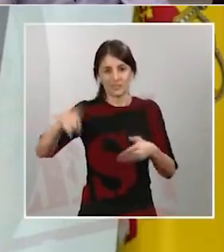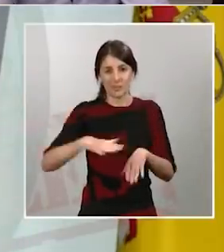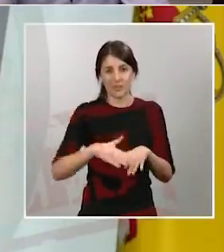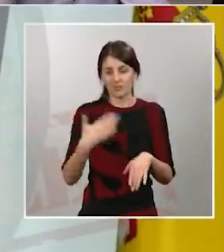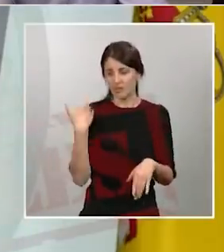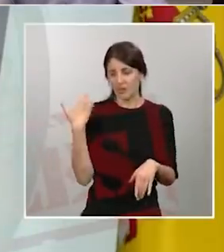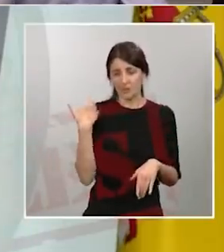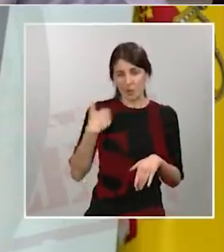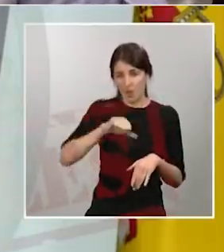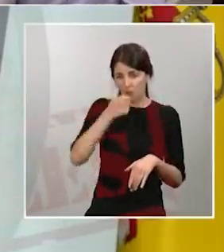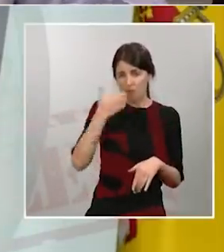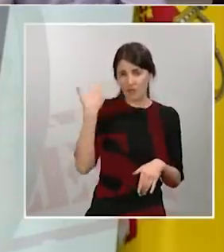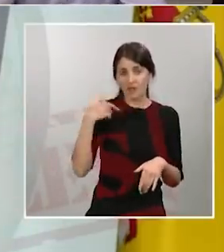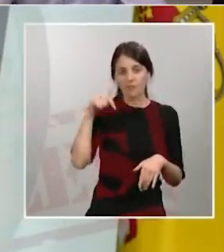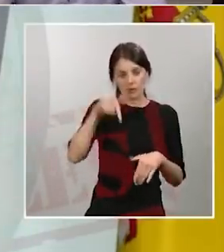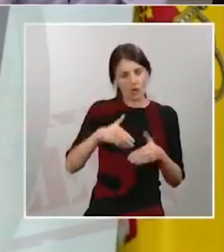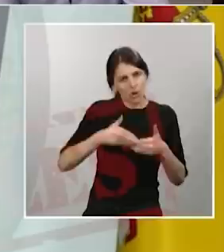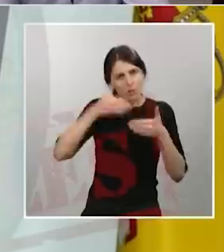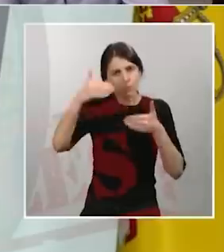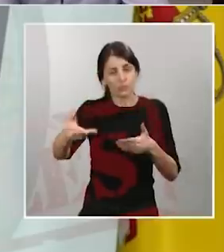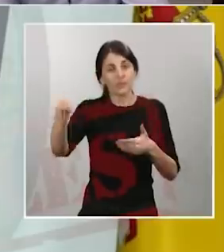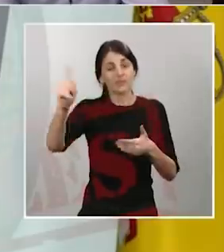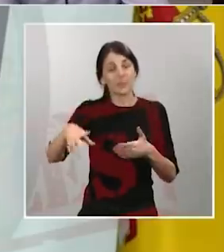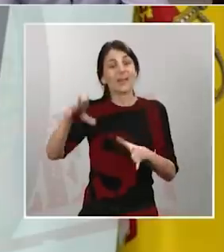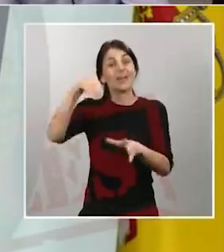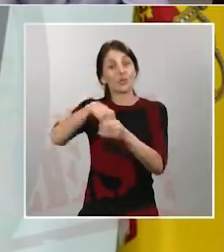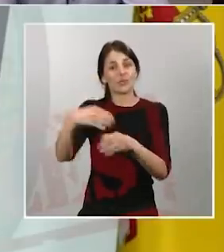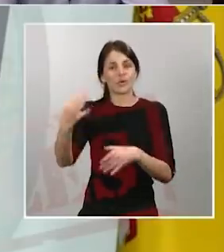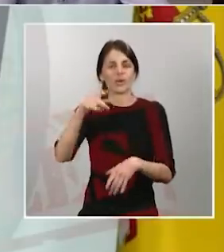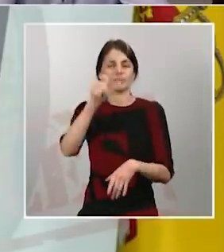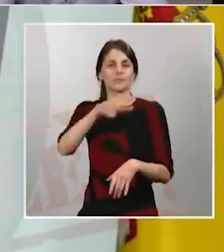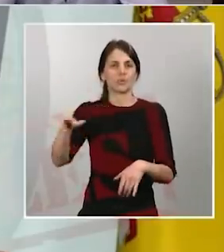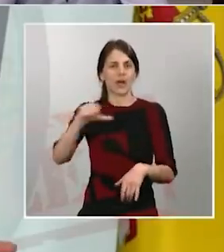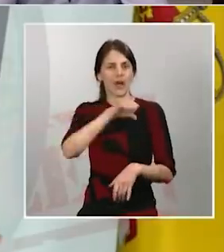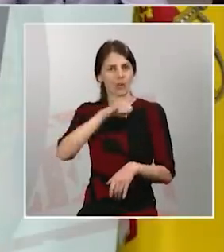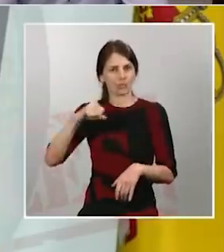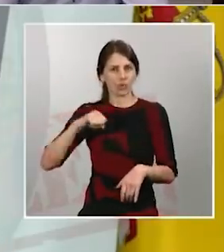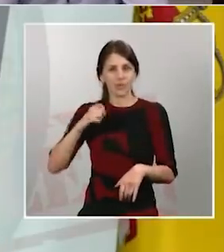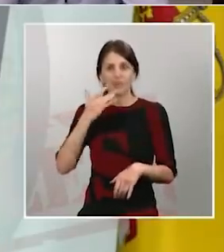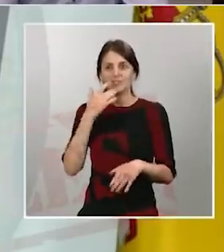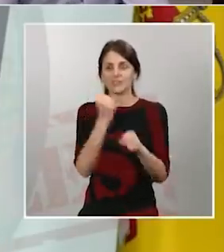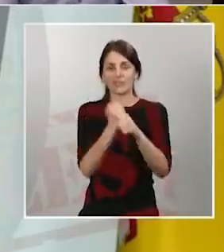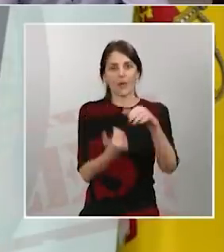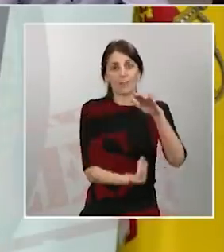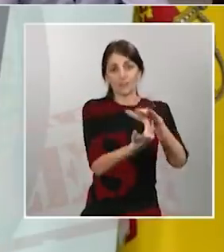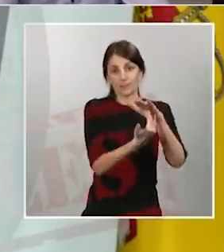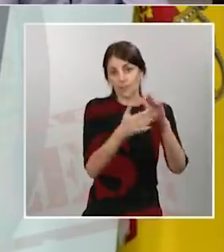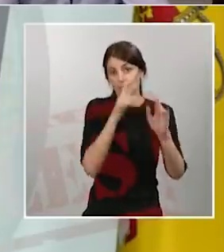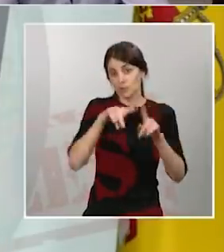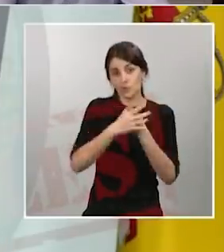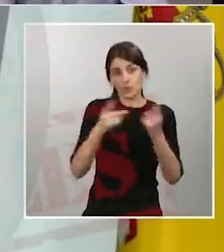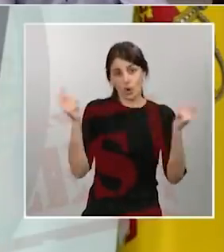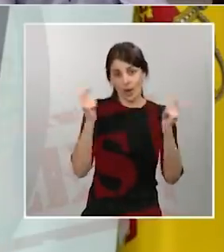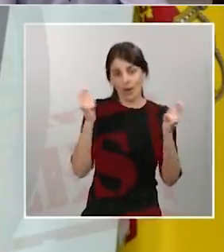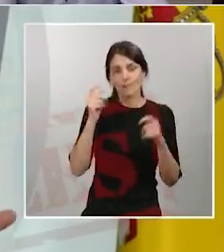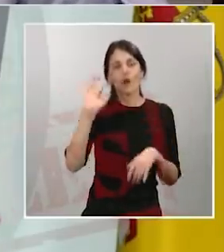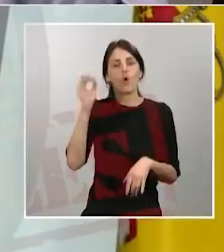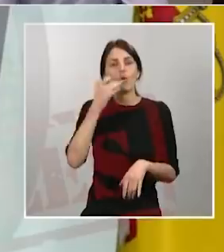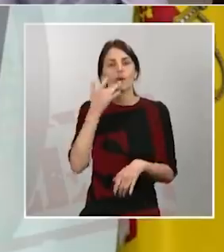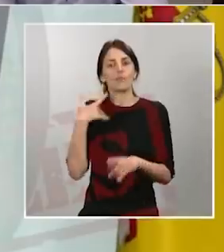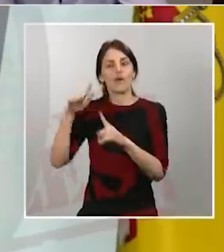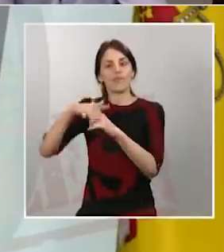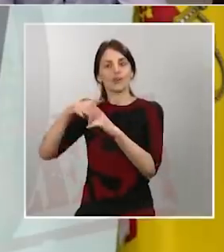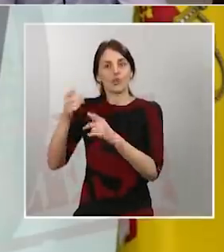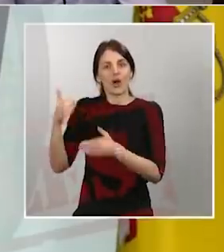composición de un gobierno, hubiese dicho, venga, ustedes están en una película de ciencia ficción. Si hace solo tres años nos hubiesen dicho que iba a entrar Pedro